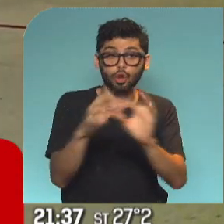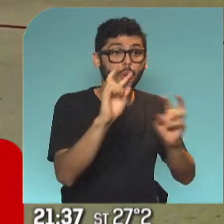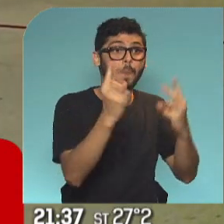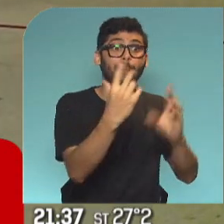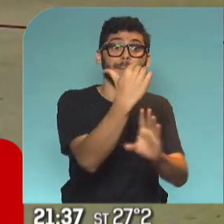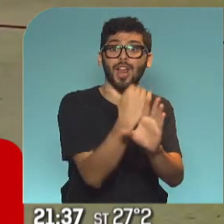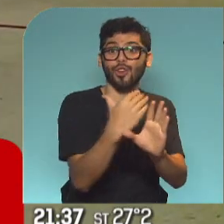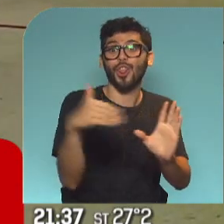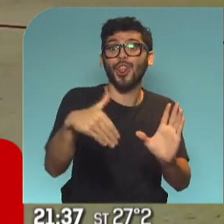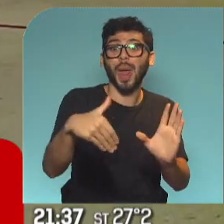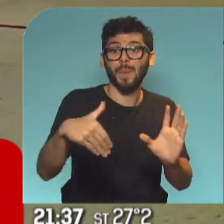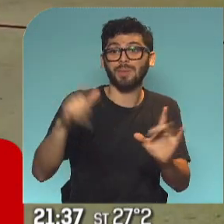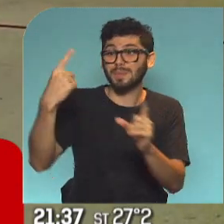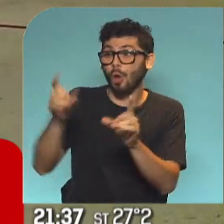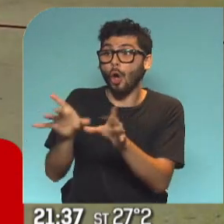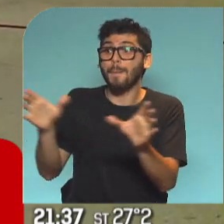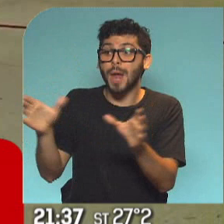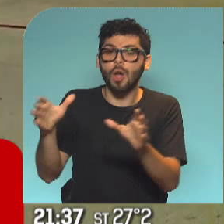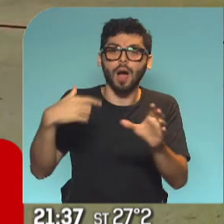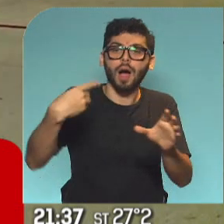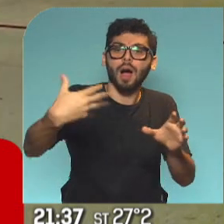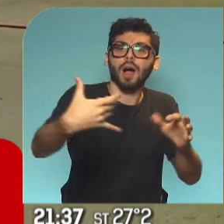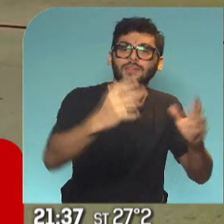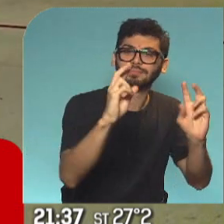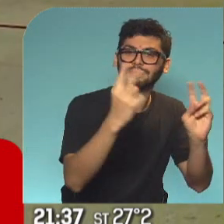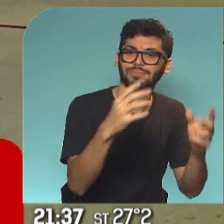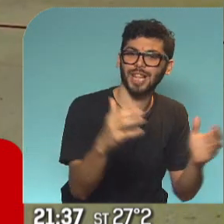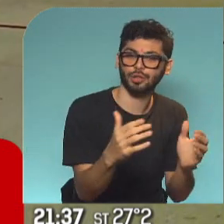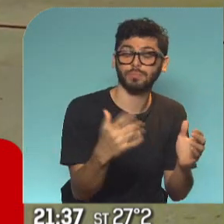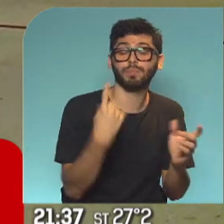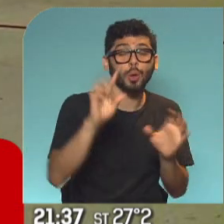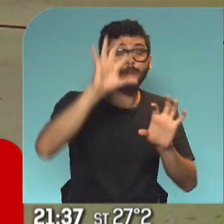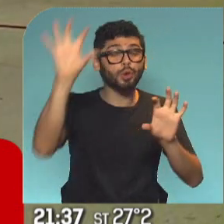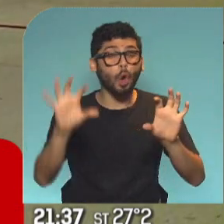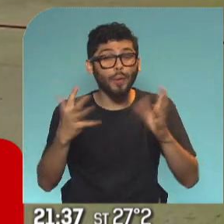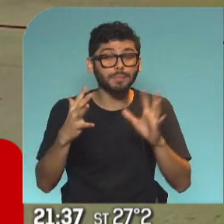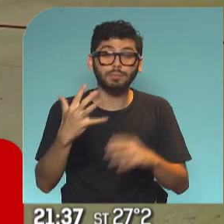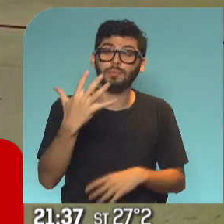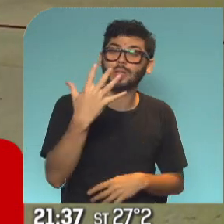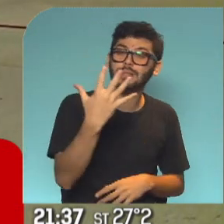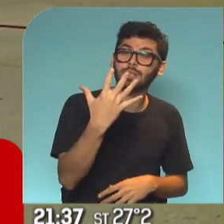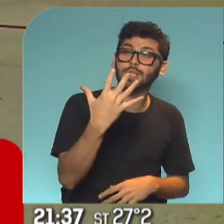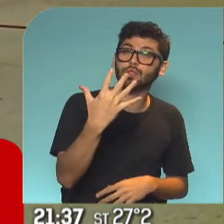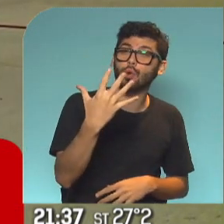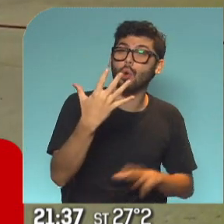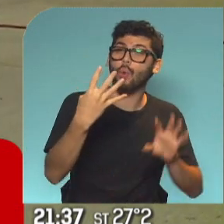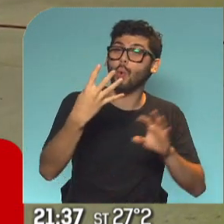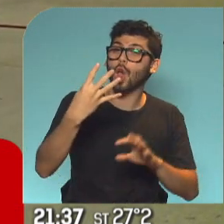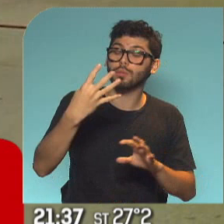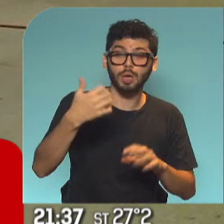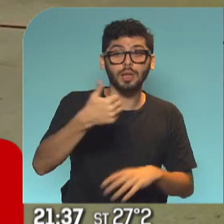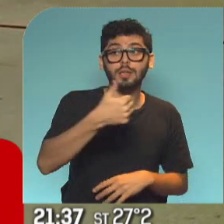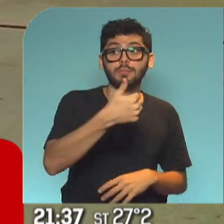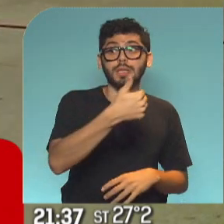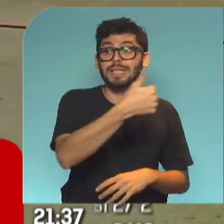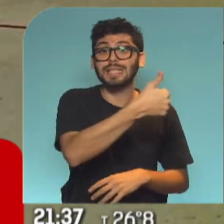de muertes. Pero ya llevamos, según las provincias, 4, 5 y hasta 6 semanas de disminución de